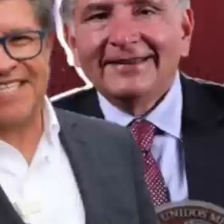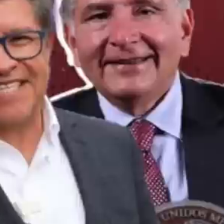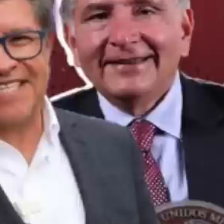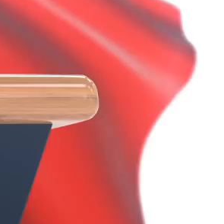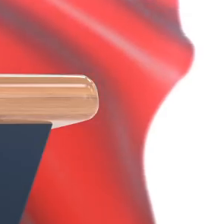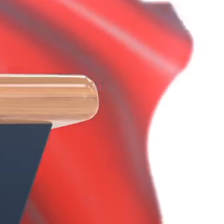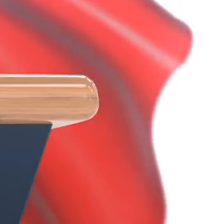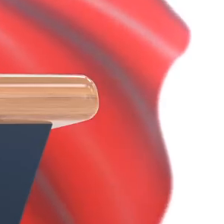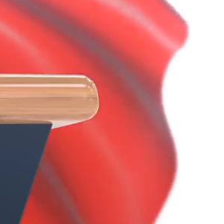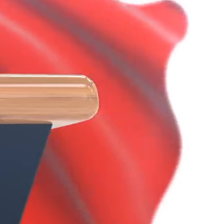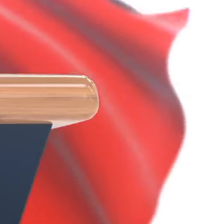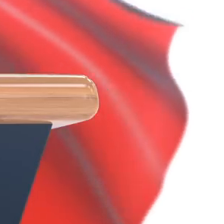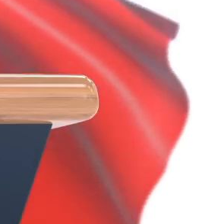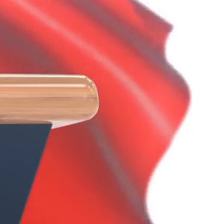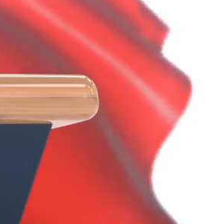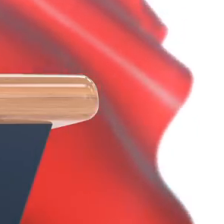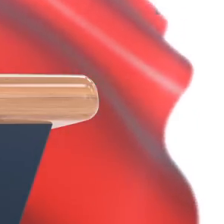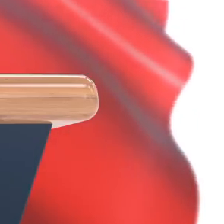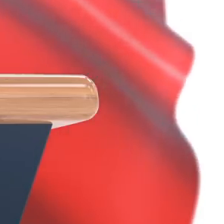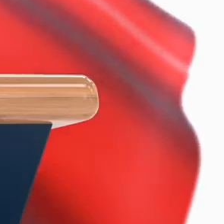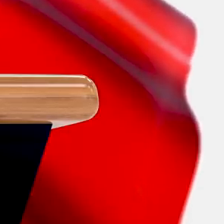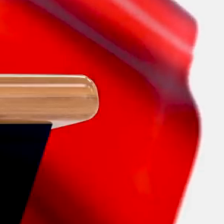sus comentarios.